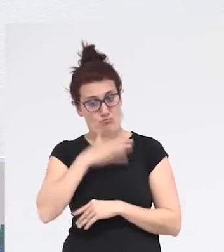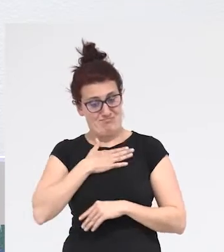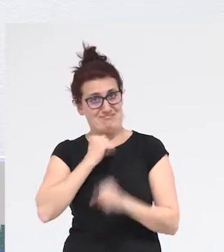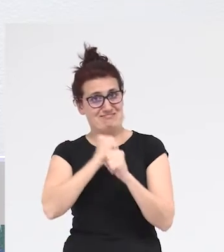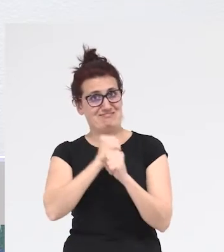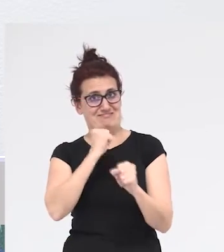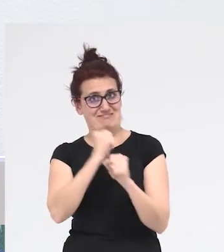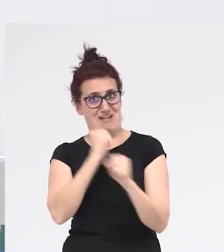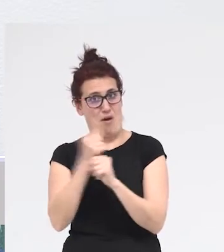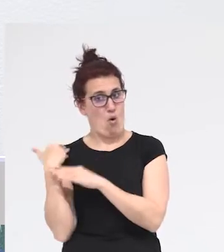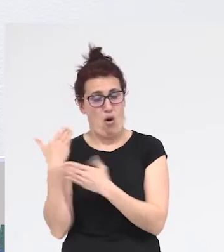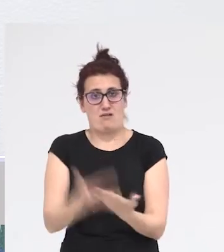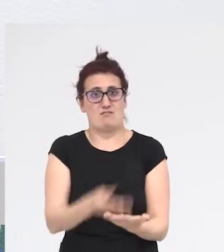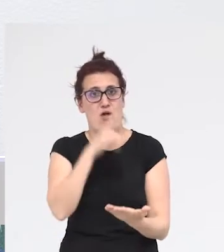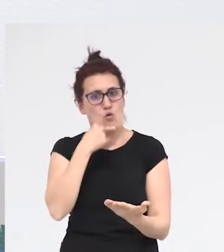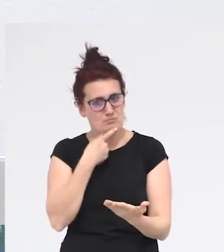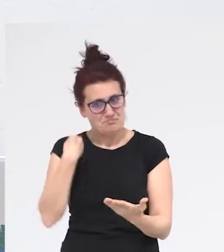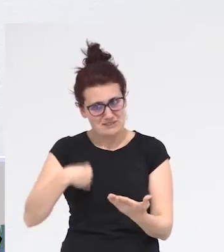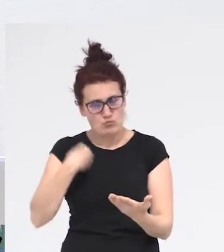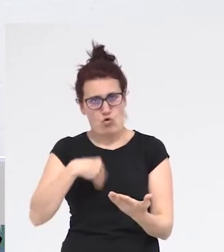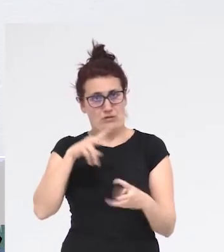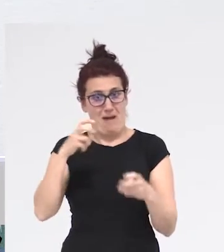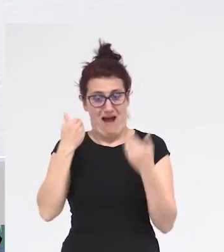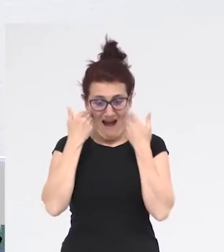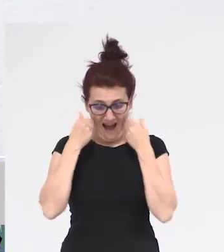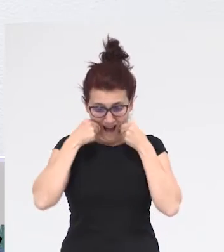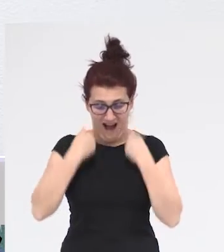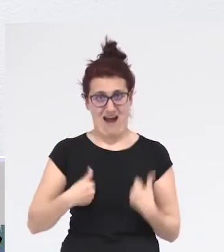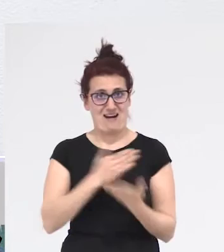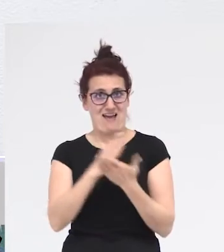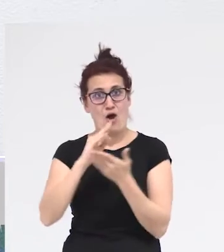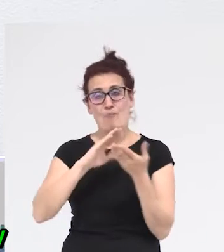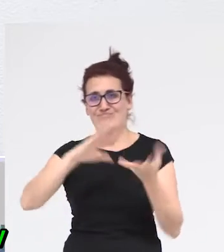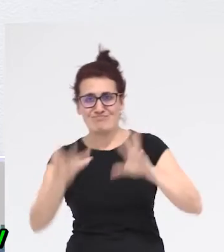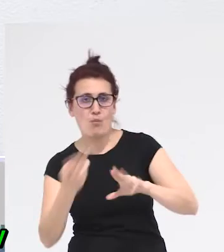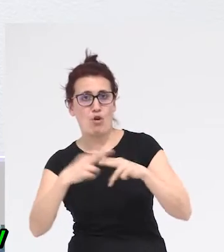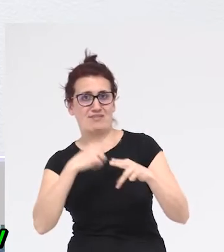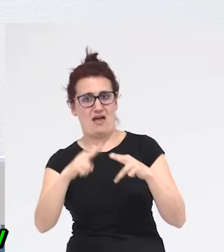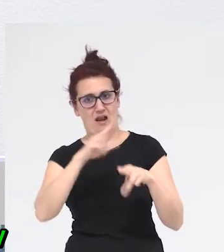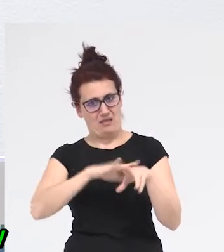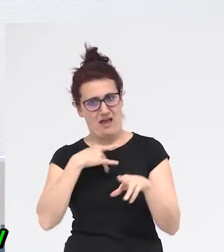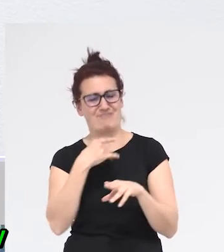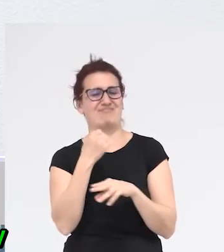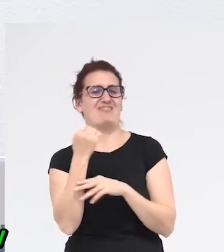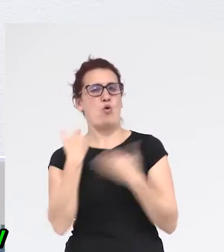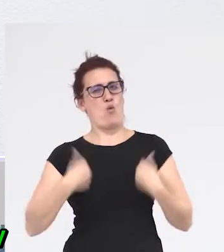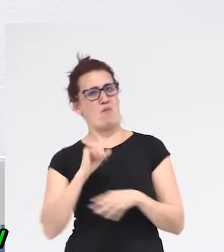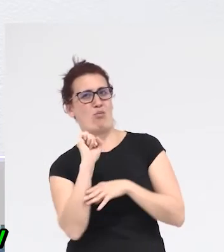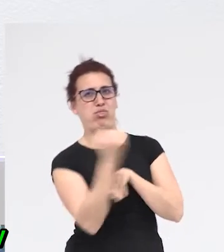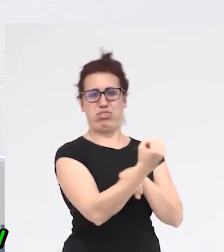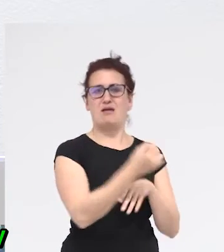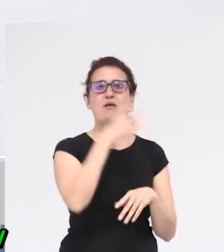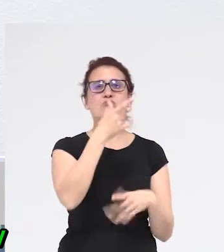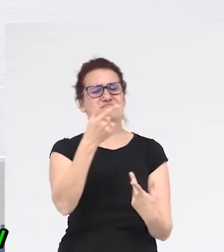que va en esta línea de politizar la carne, de pensar la disidencia corporal y toda una serie